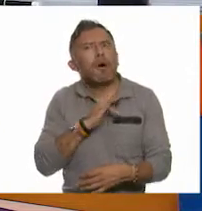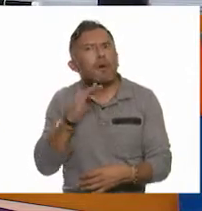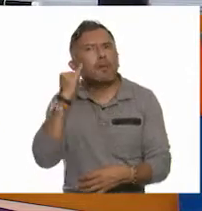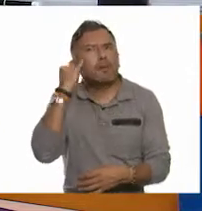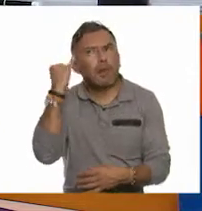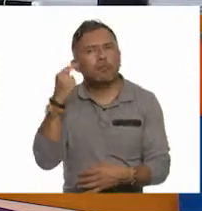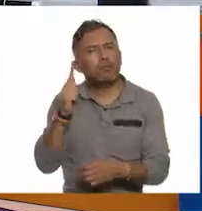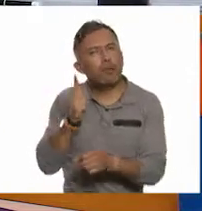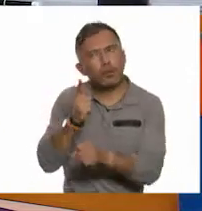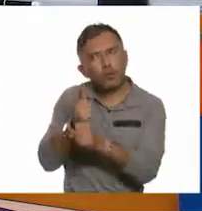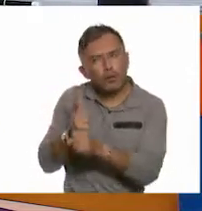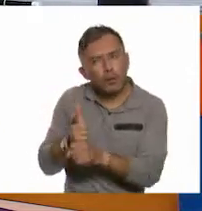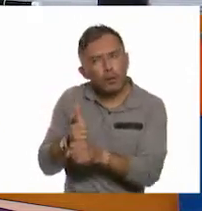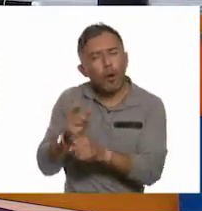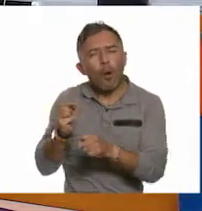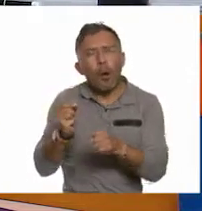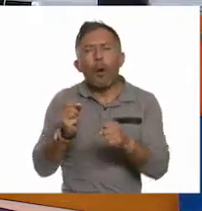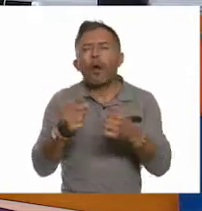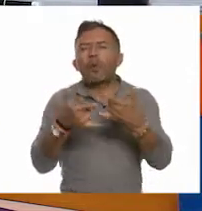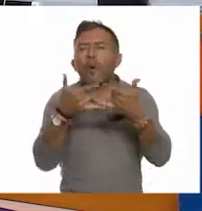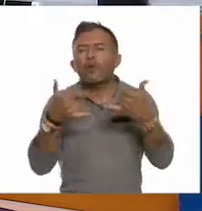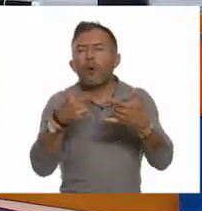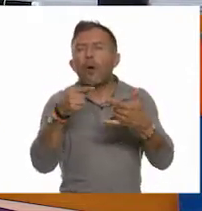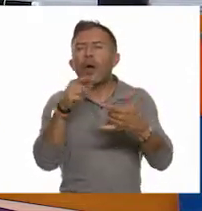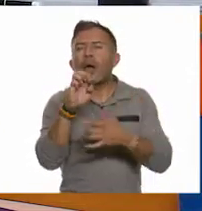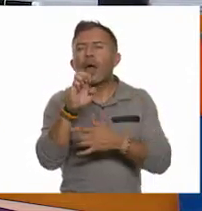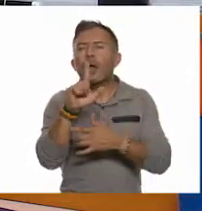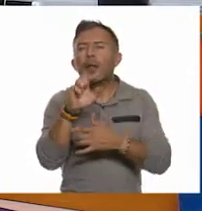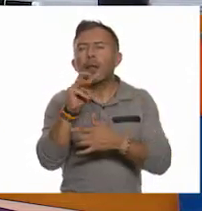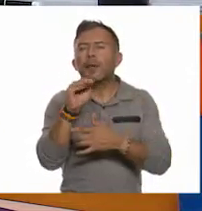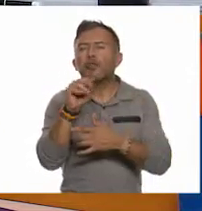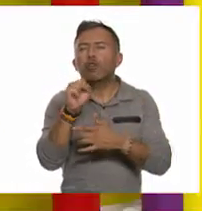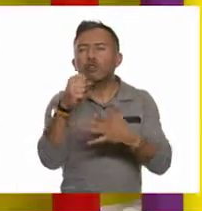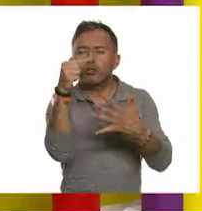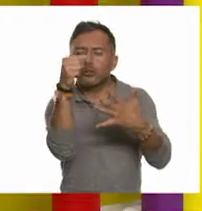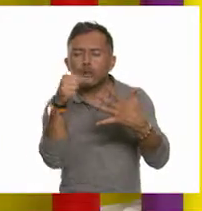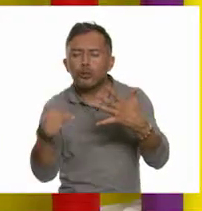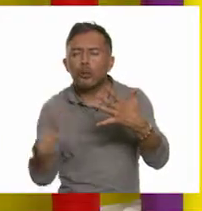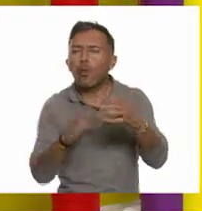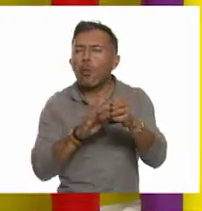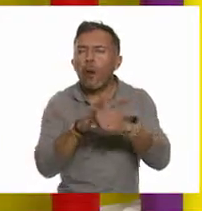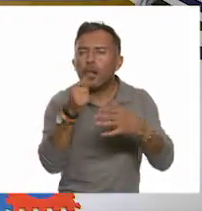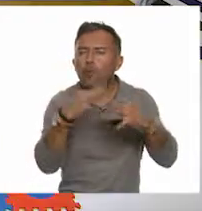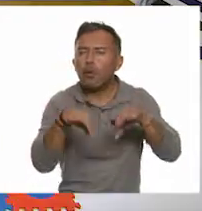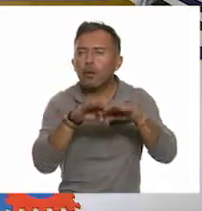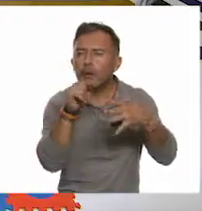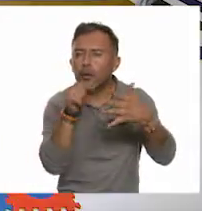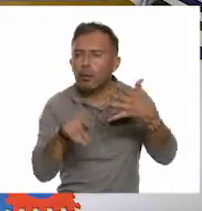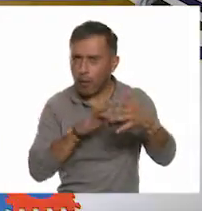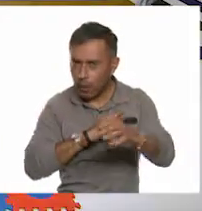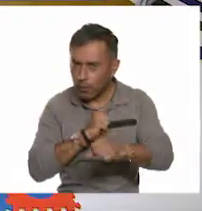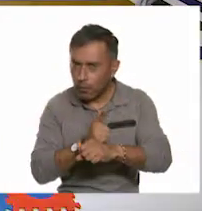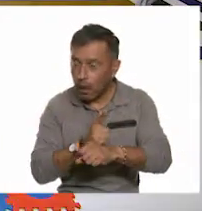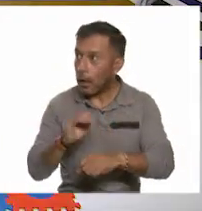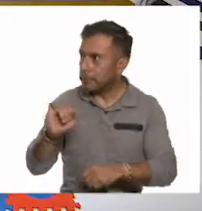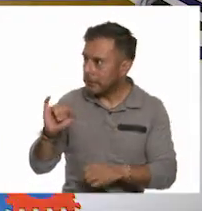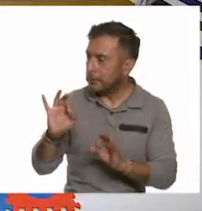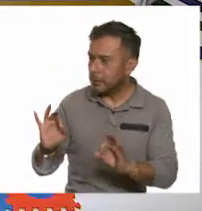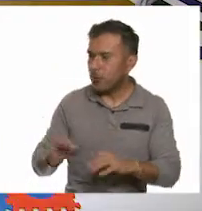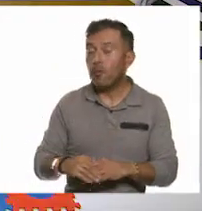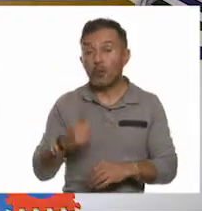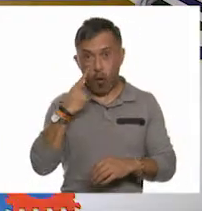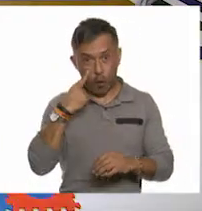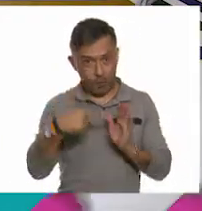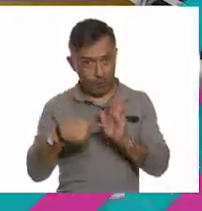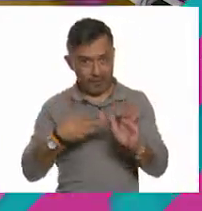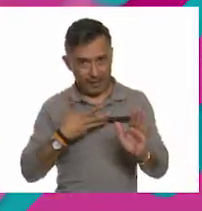o identificar las partes o elementos de los cuentos? Ah, perfecto. ¿Sale? Sí. Entonces, pues vamos, mira, te traje un